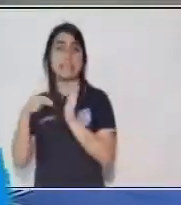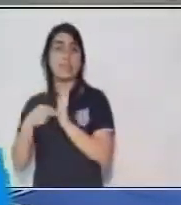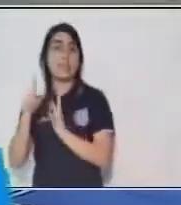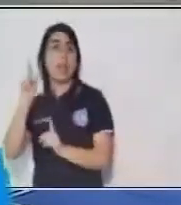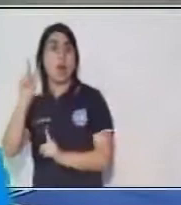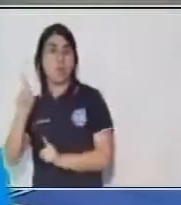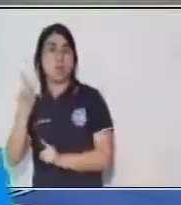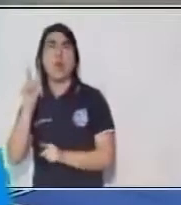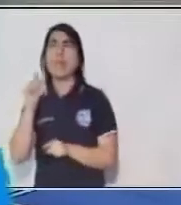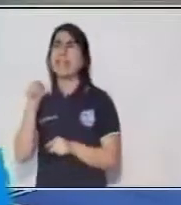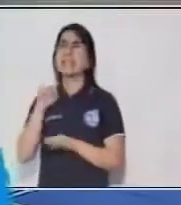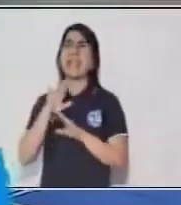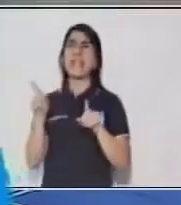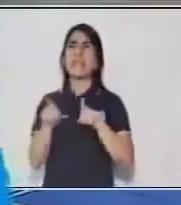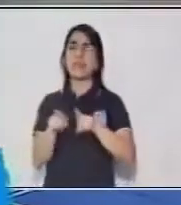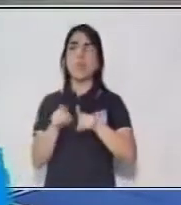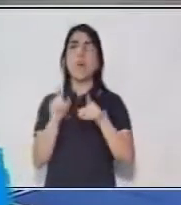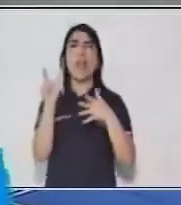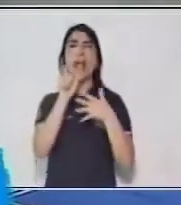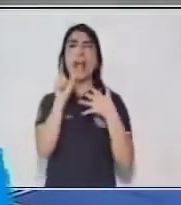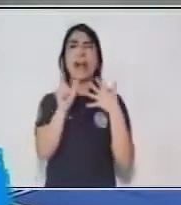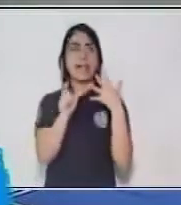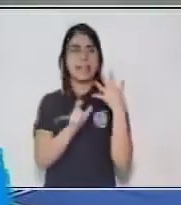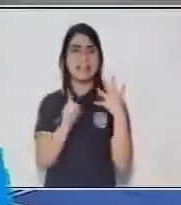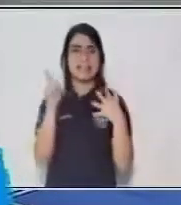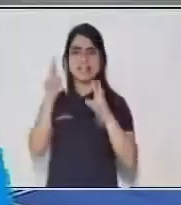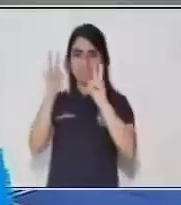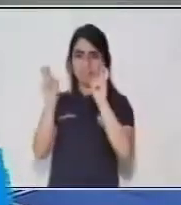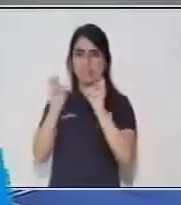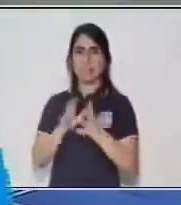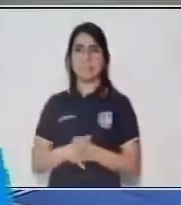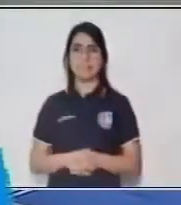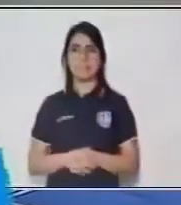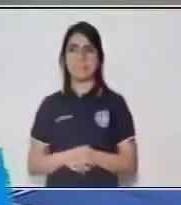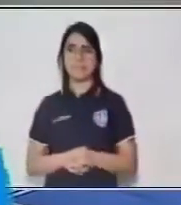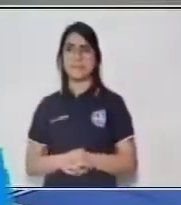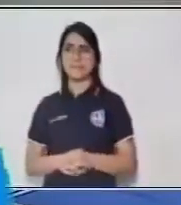Tocan siempre al valor 1. Aquí.